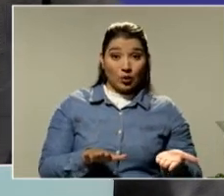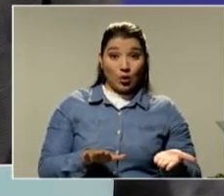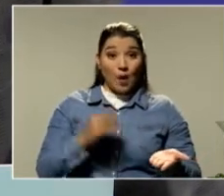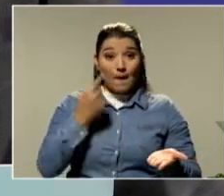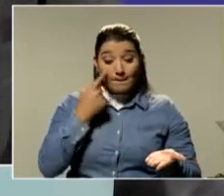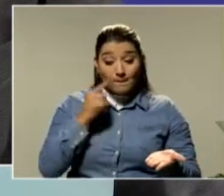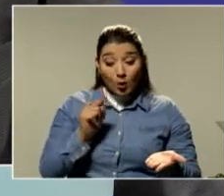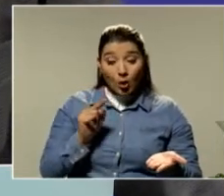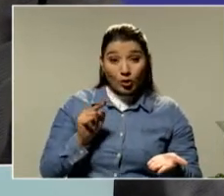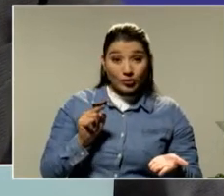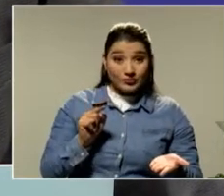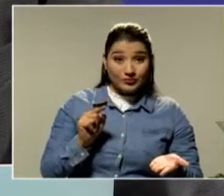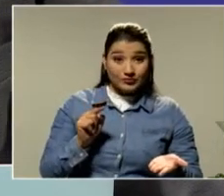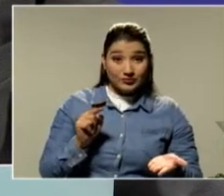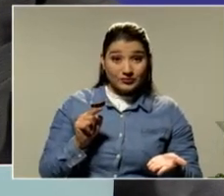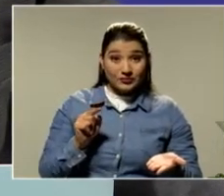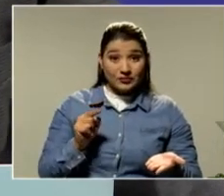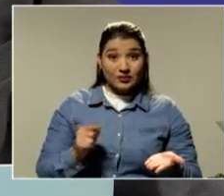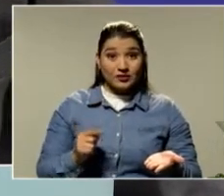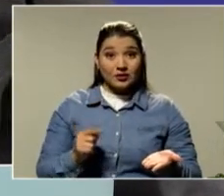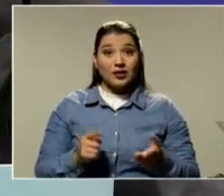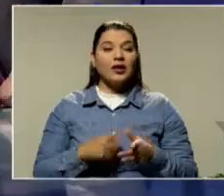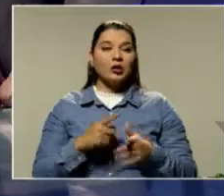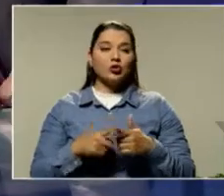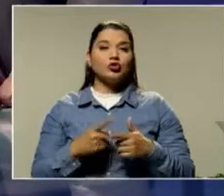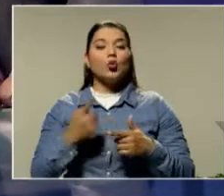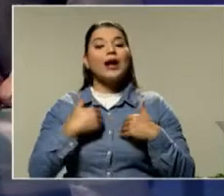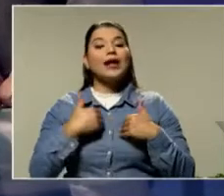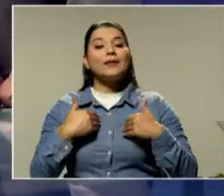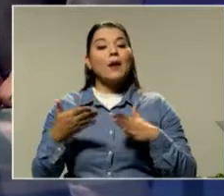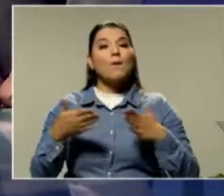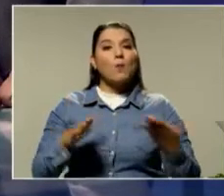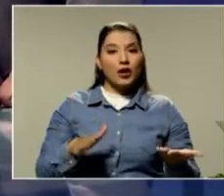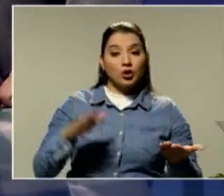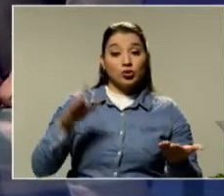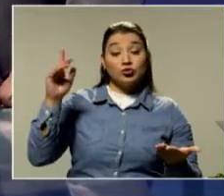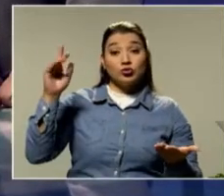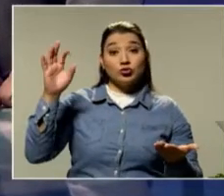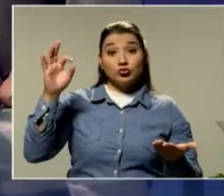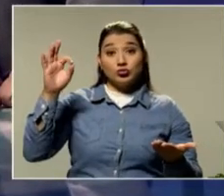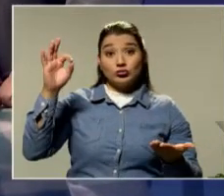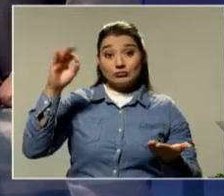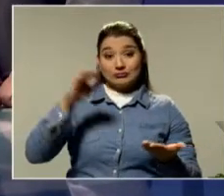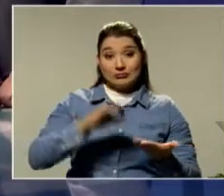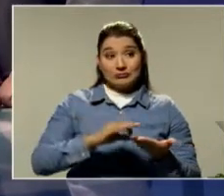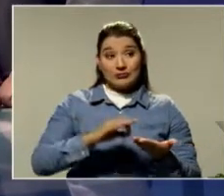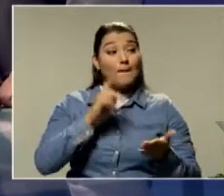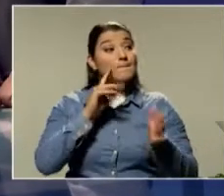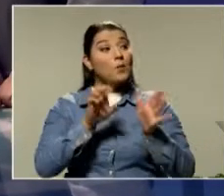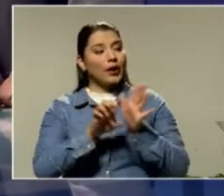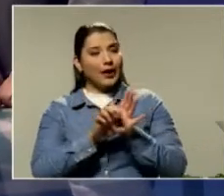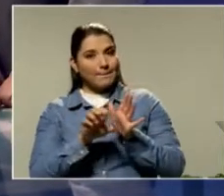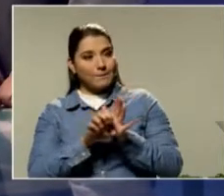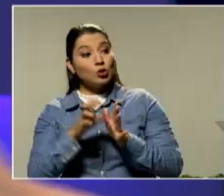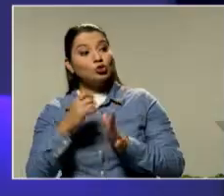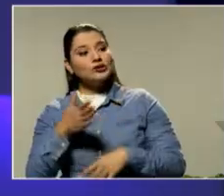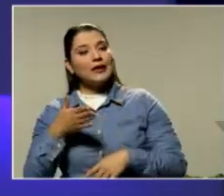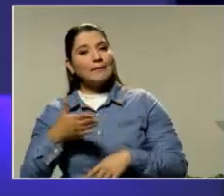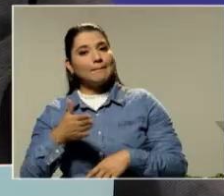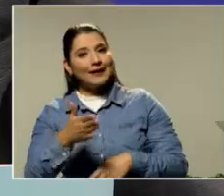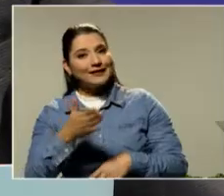peces lo absorben y se concentra mayores concentraciones. Cuando si uno tiene contacto con el pez o se come el pez, entonces se le acumula